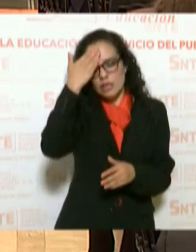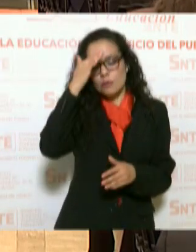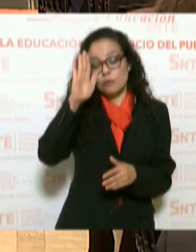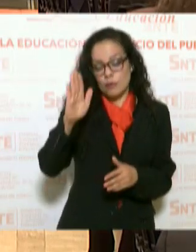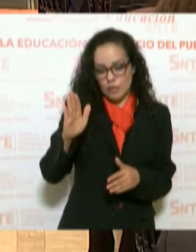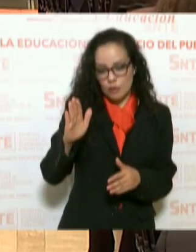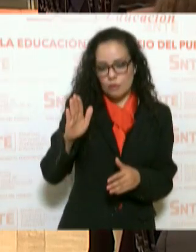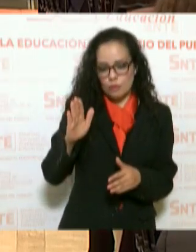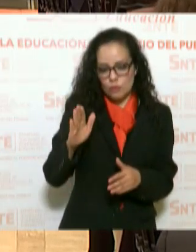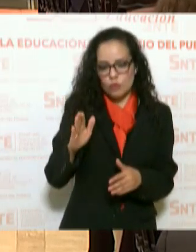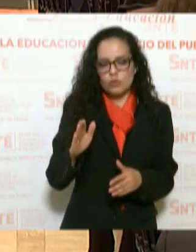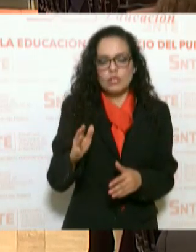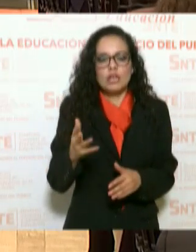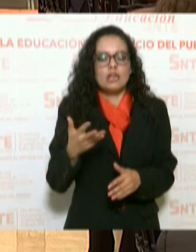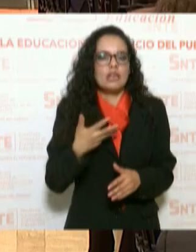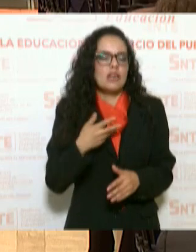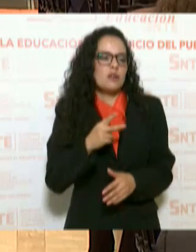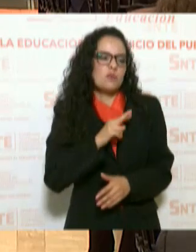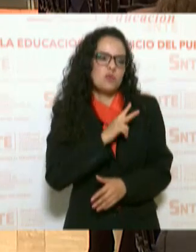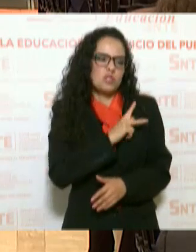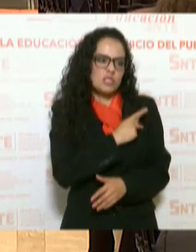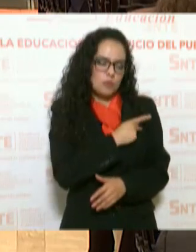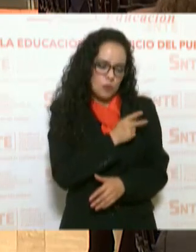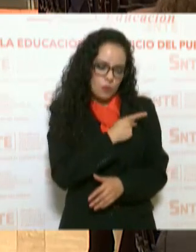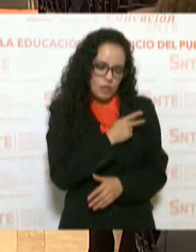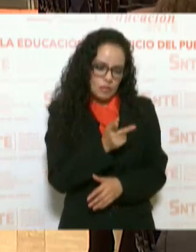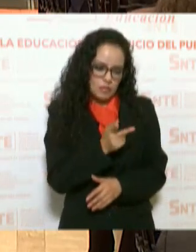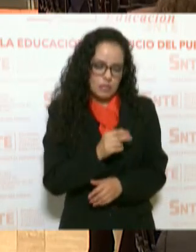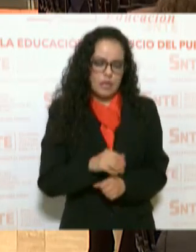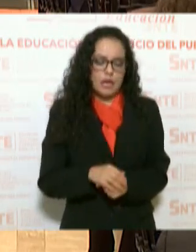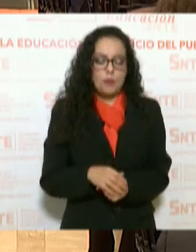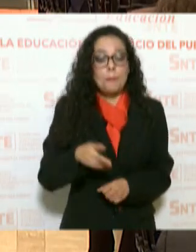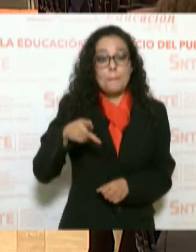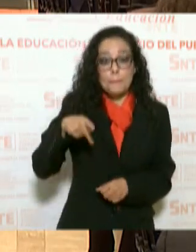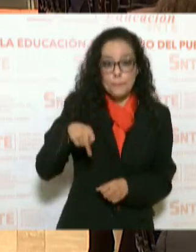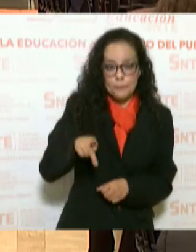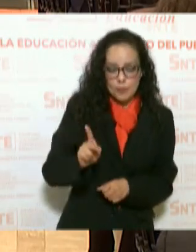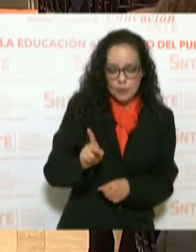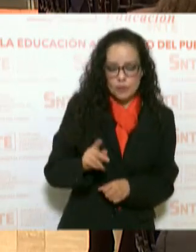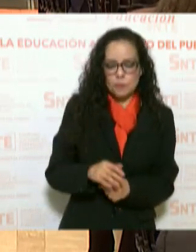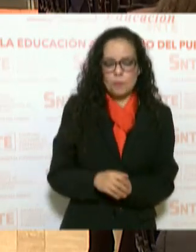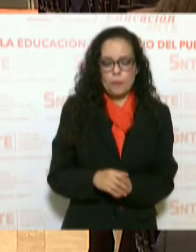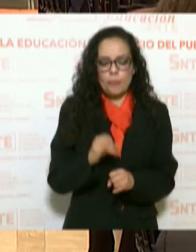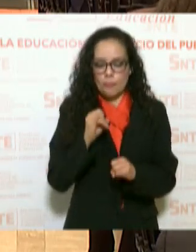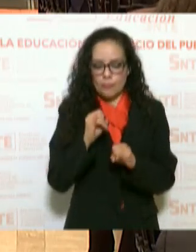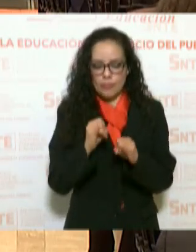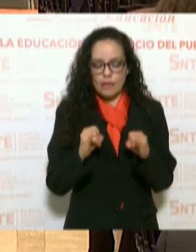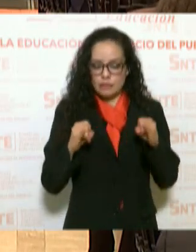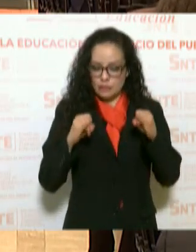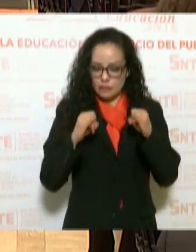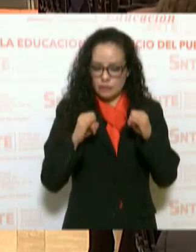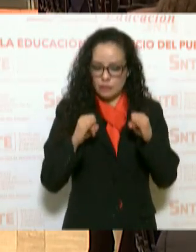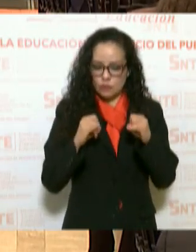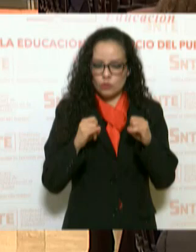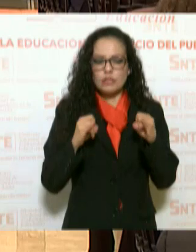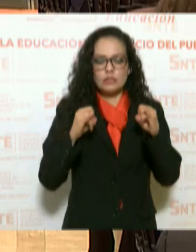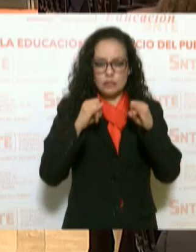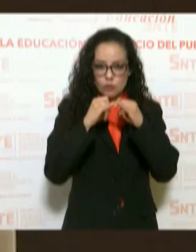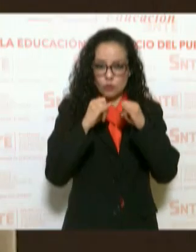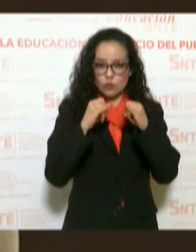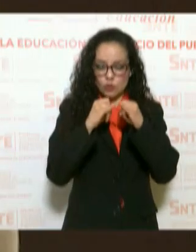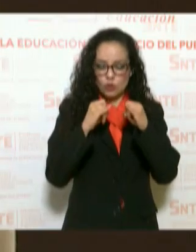privatización, pero las instituciones que se están llevando a cabo como